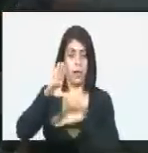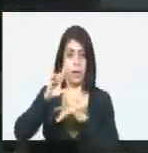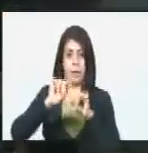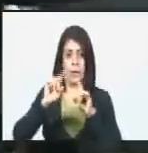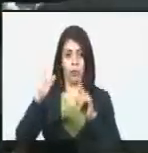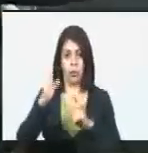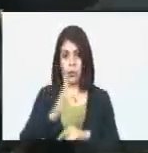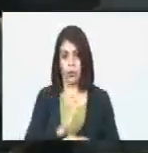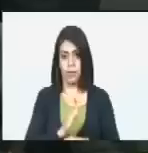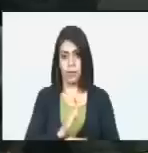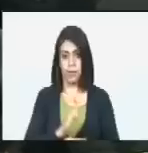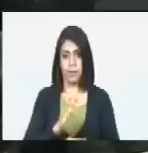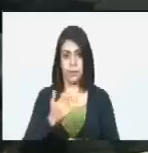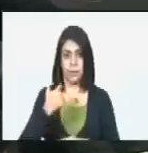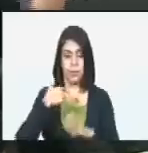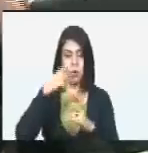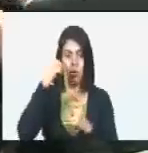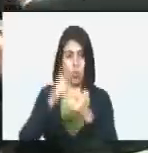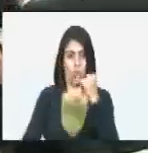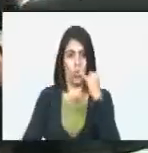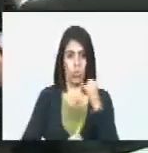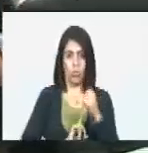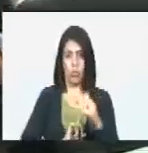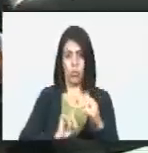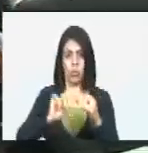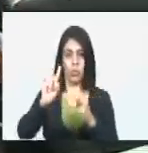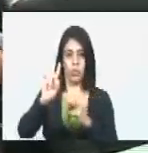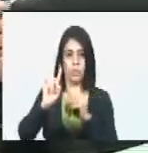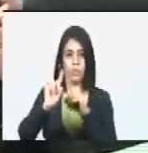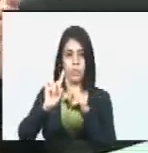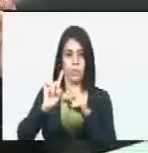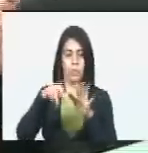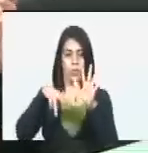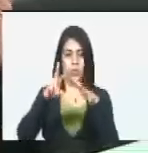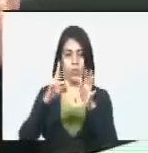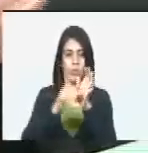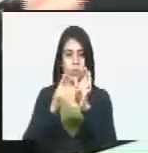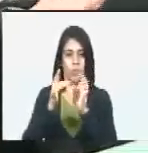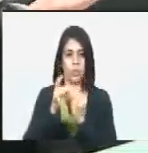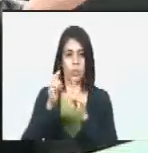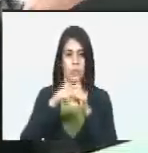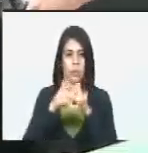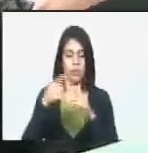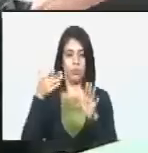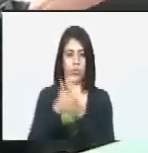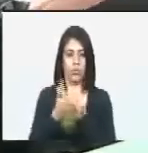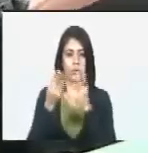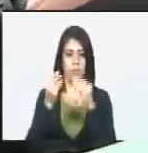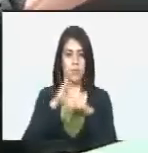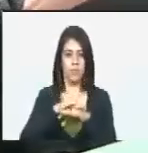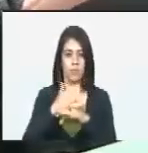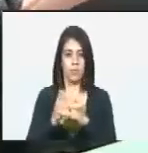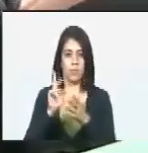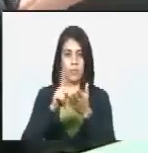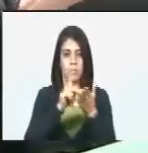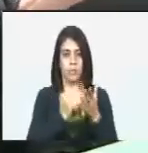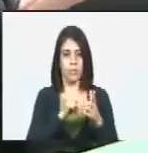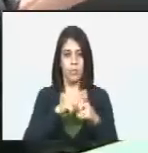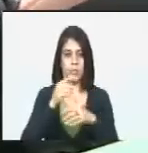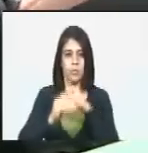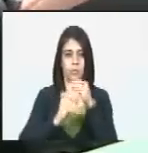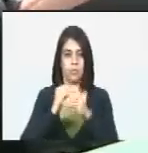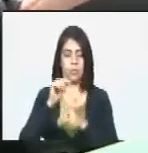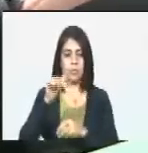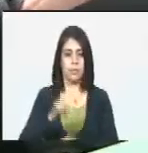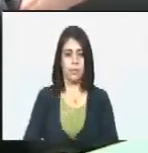ese último viaje, un 12 de abril, tiene mucho que ver con las circunstancias que hemos estado viviendo.